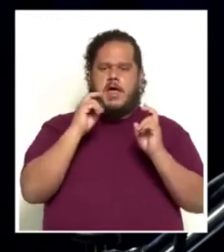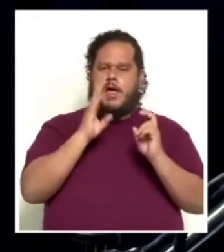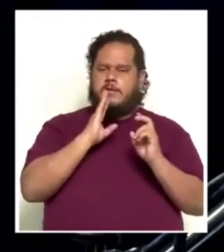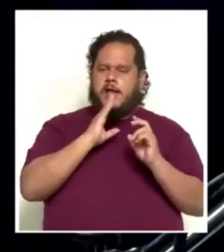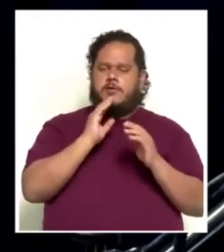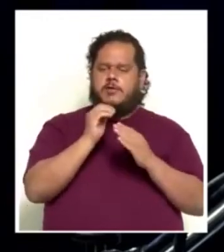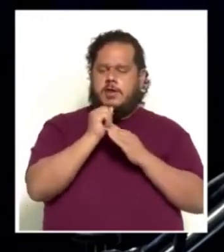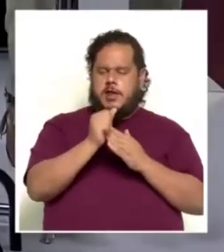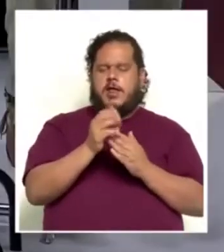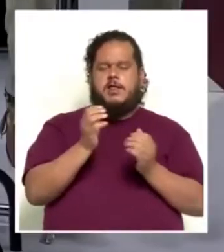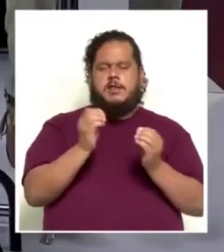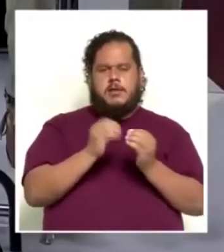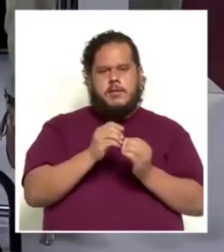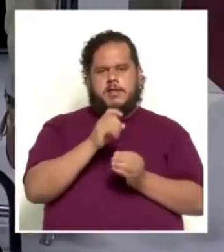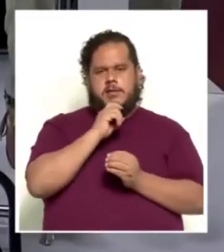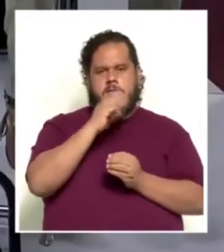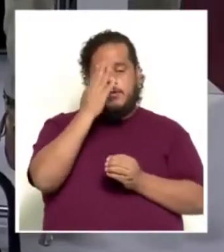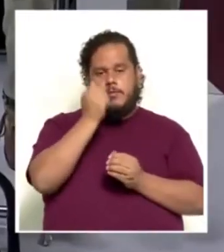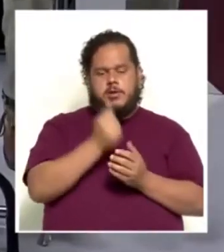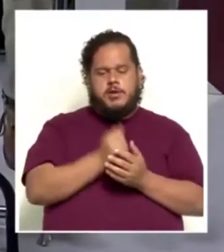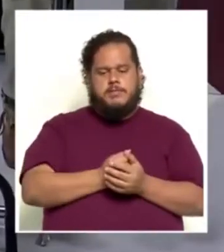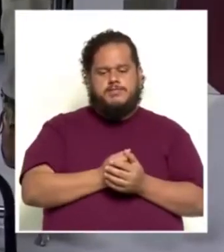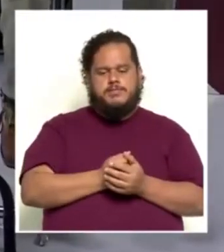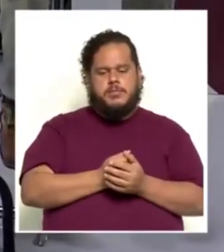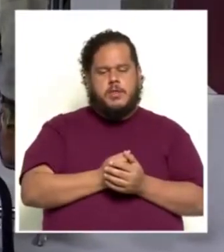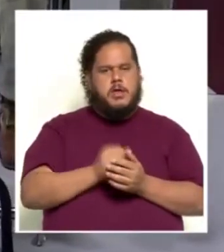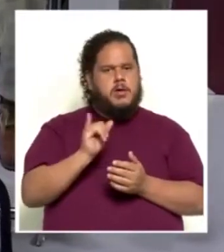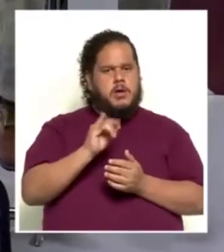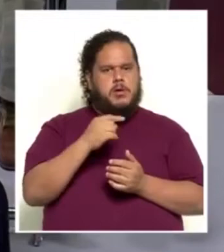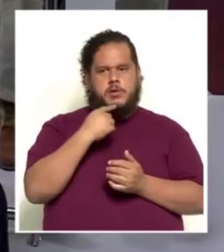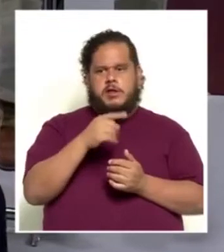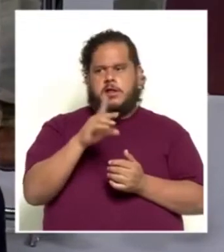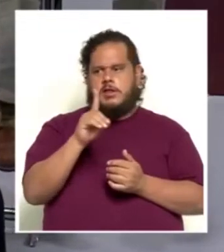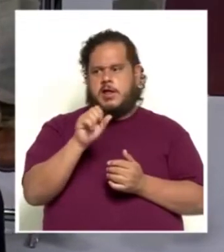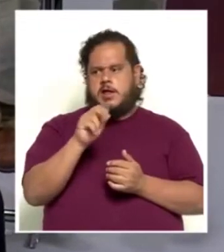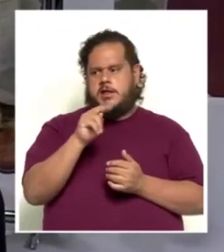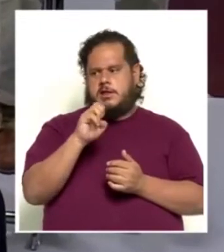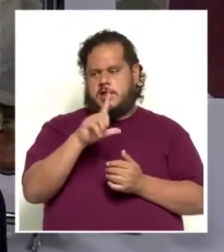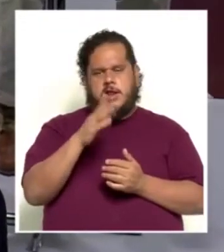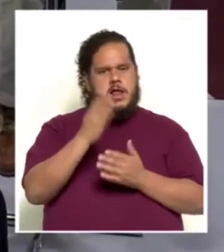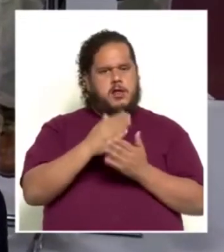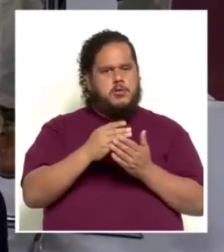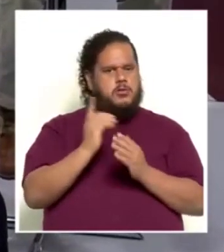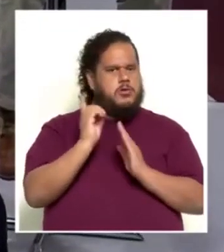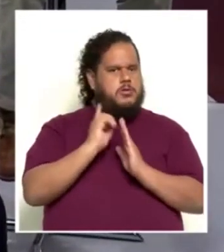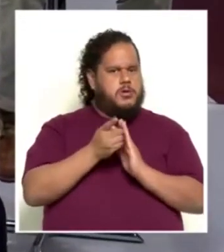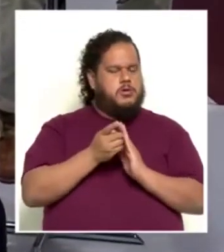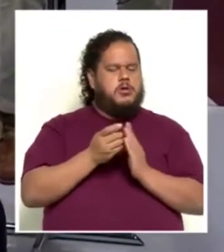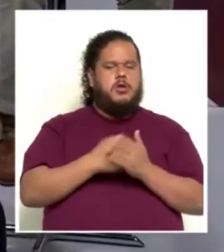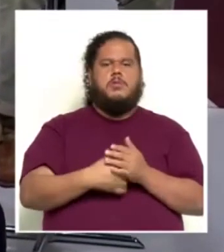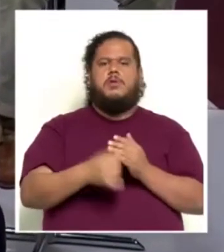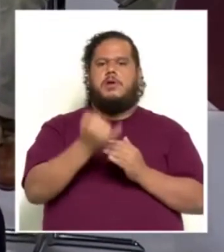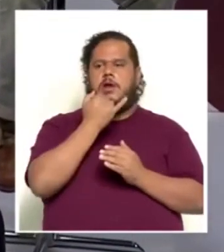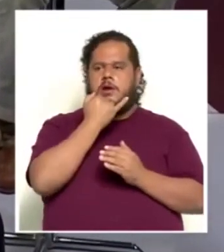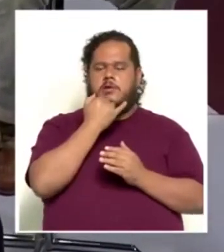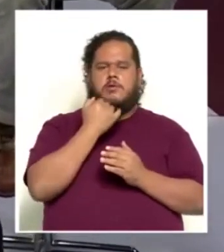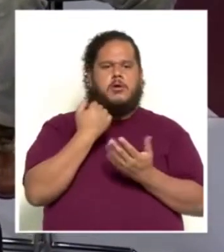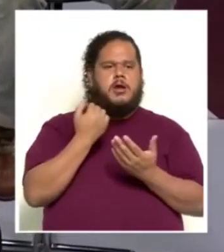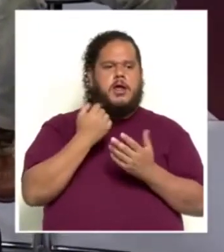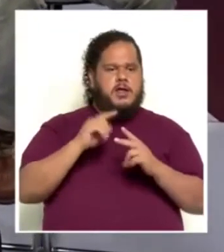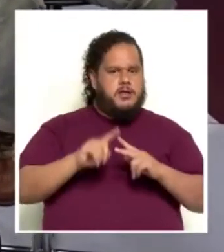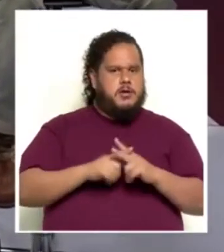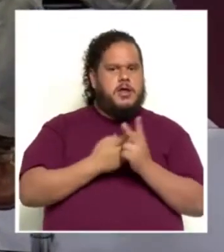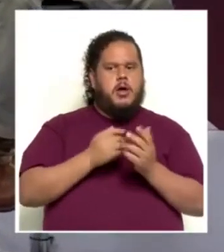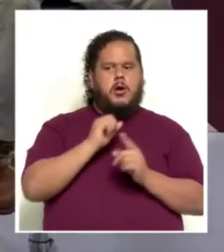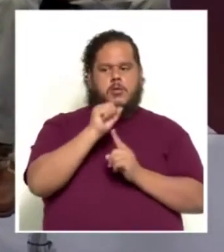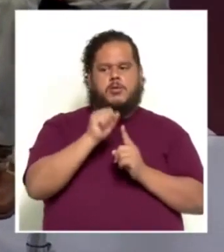más complejo, puesto que, como lo mencionaba Daniel hace unos minutos, por error de origen o por situación